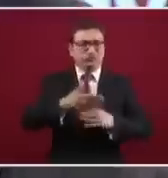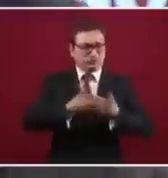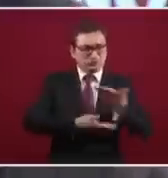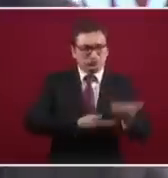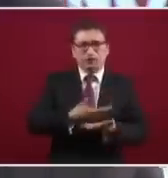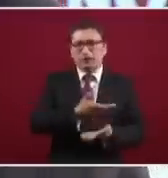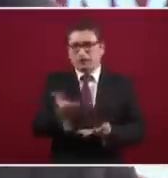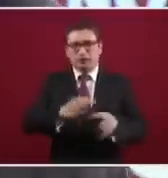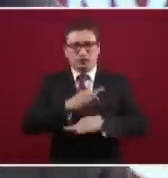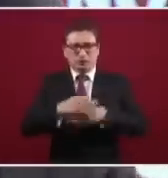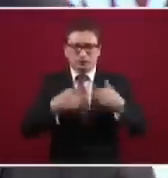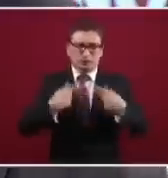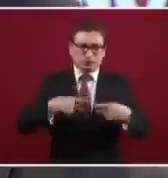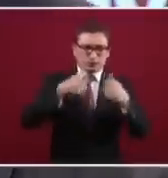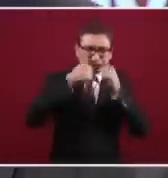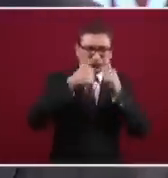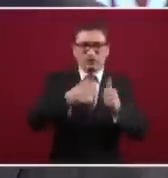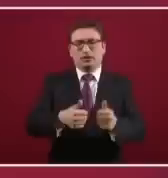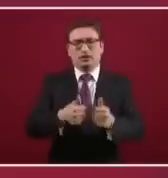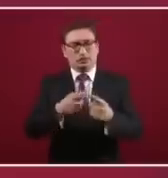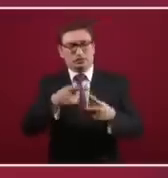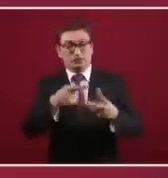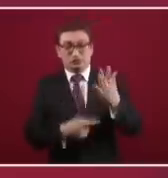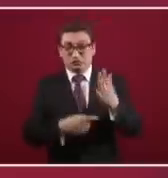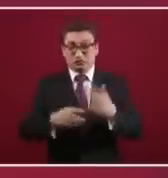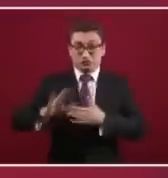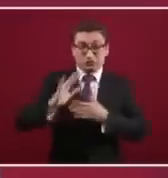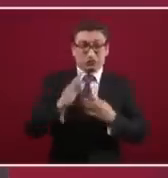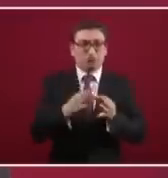atienda a la gente, se cumplan los compromisos,